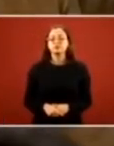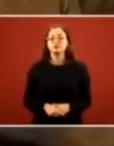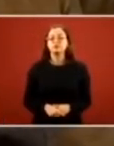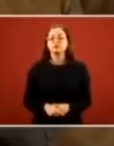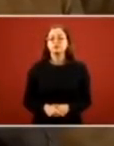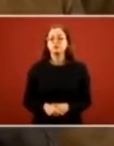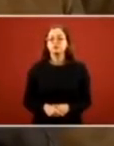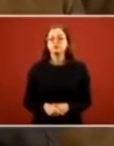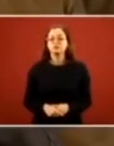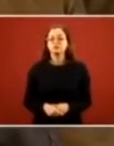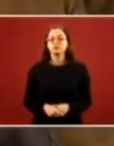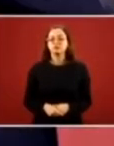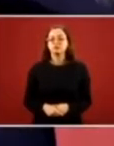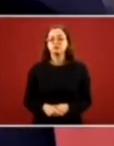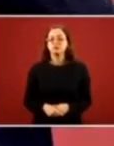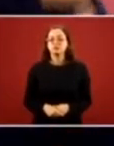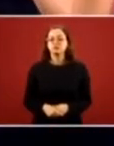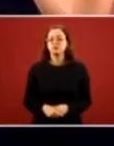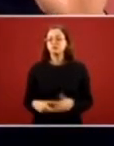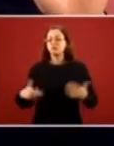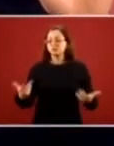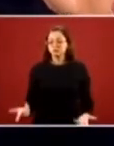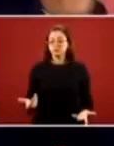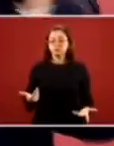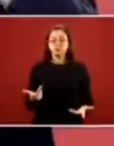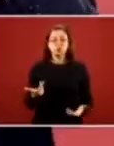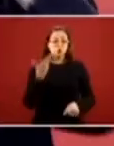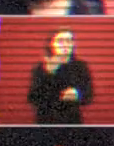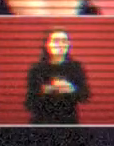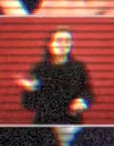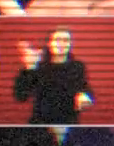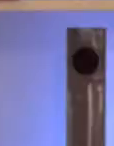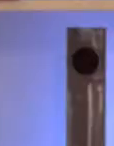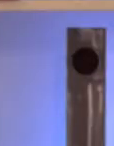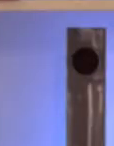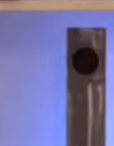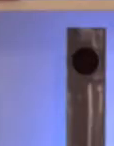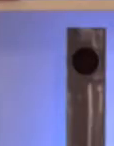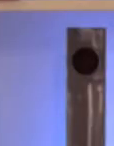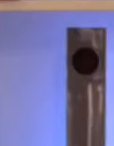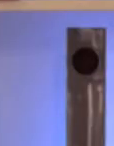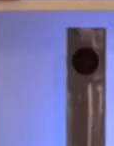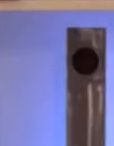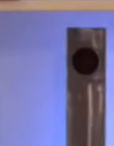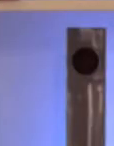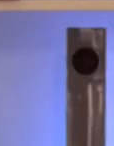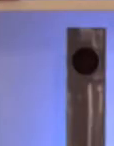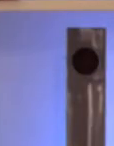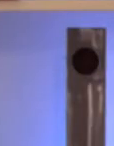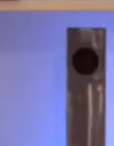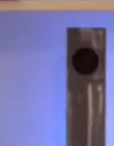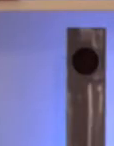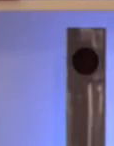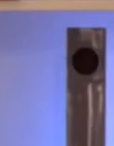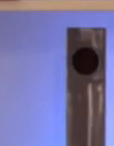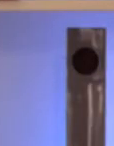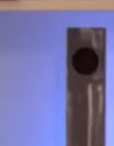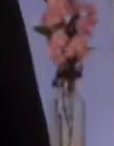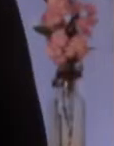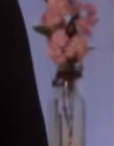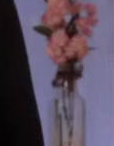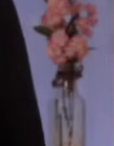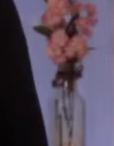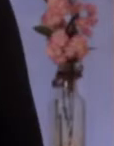Sí, Hospital General de México, pero eso es una abstracción. Entonces, dígame usted, ¿a quién le